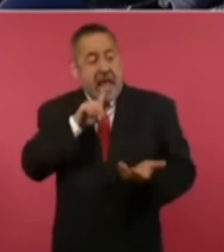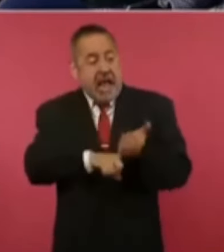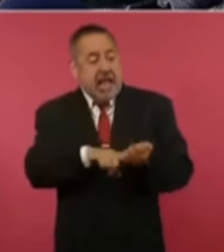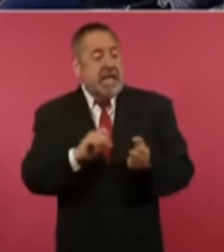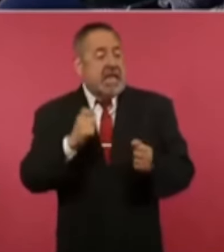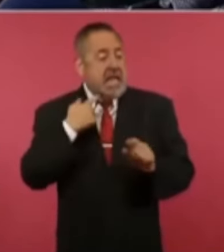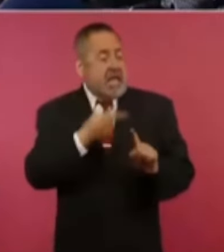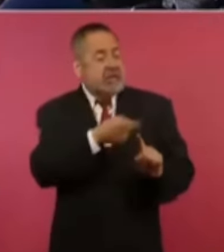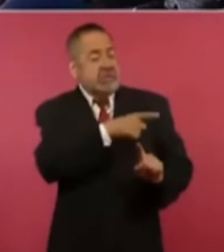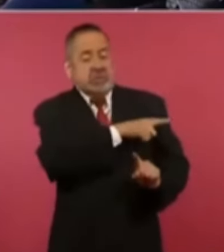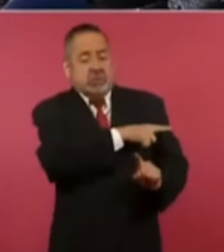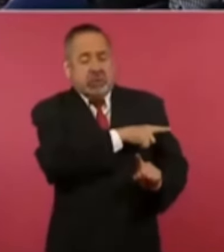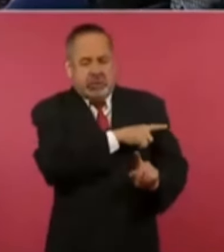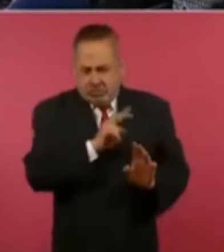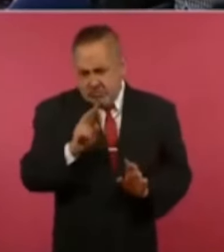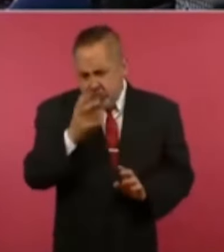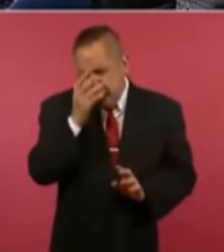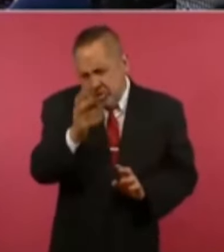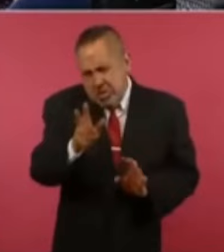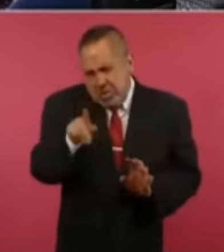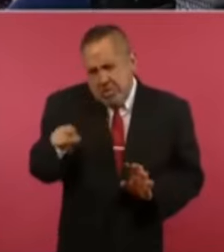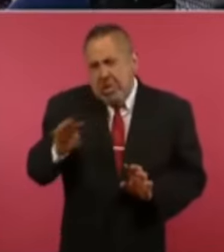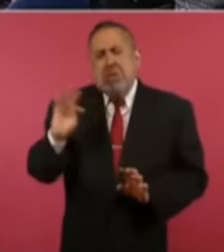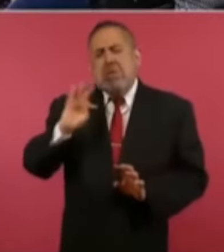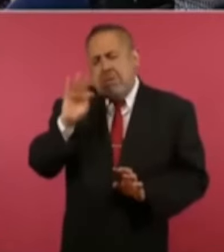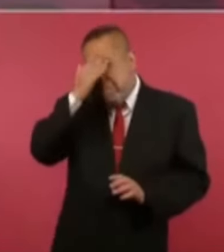Lo digo en serio.